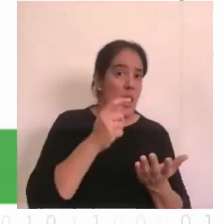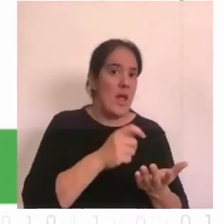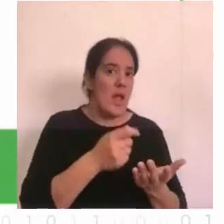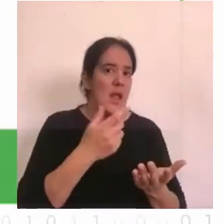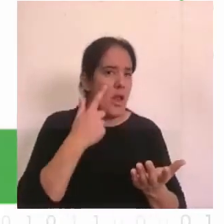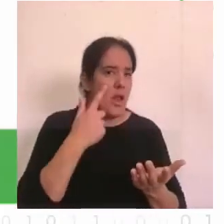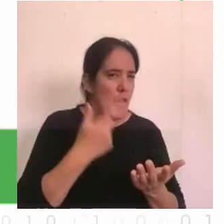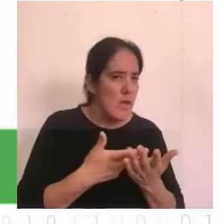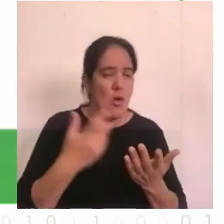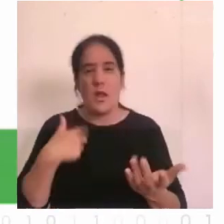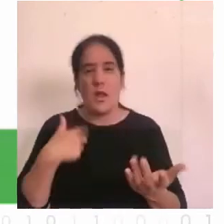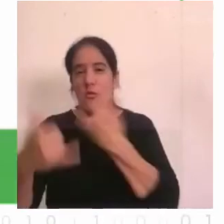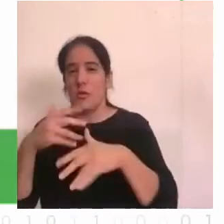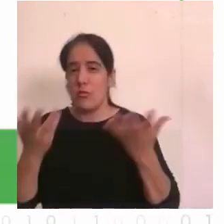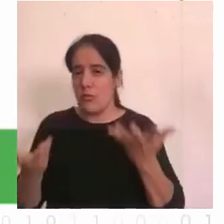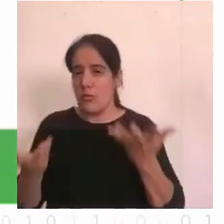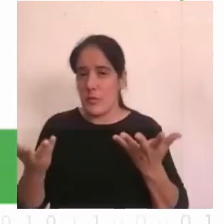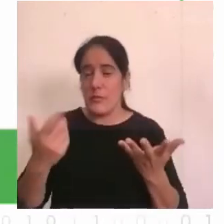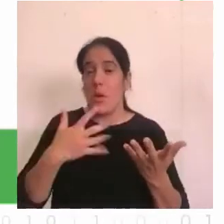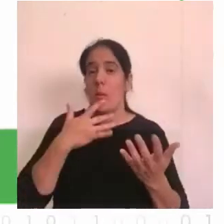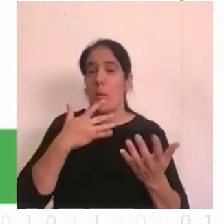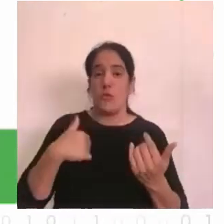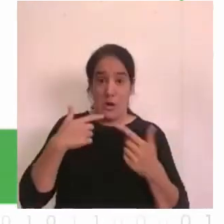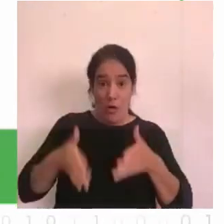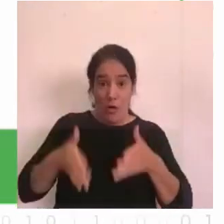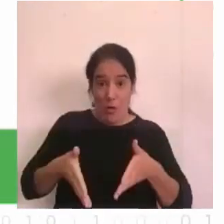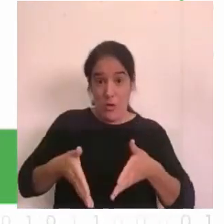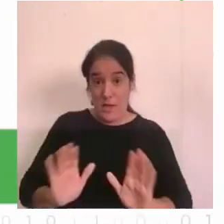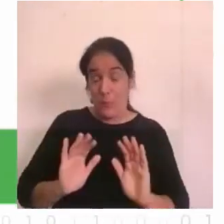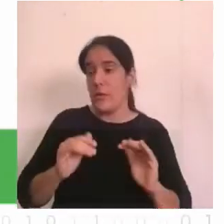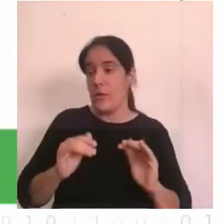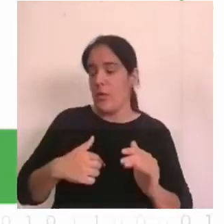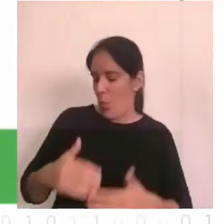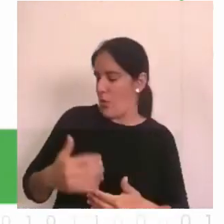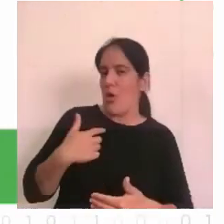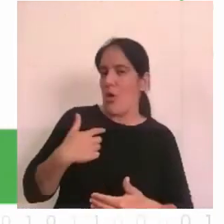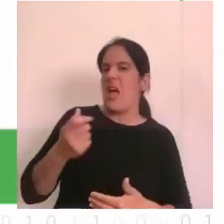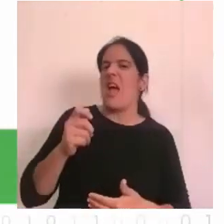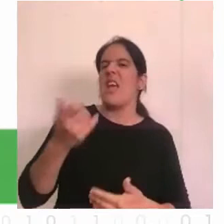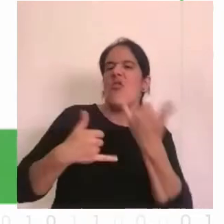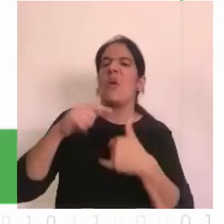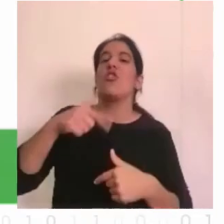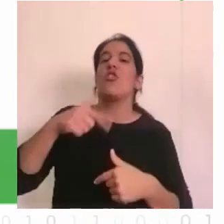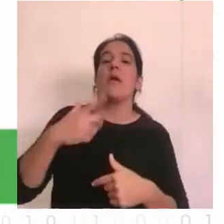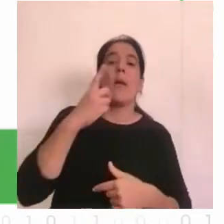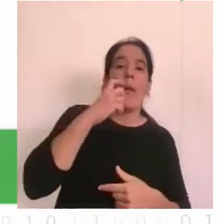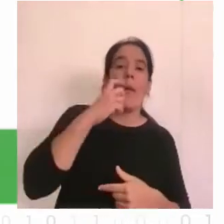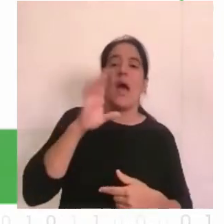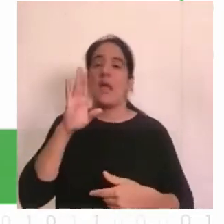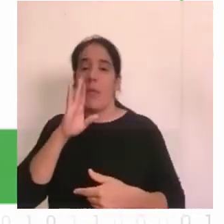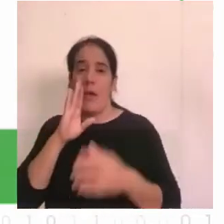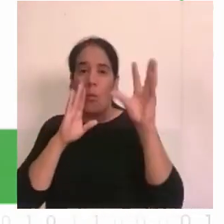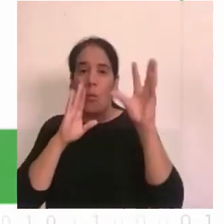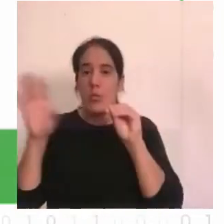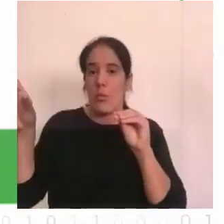quiero predecir a un hijo y tengo información de sus padres, los voy a poner a los padres en el conjunto de entrenamiento y al hijo en el conjunto de test, porque ahí voy a